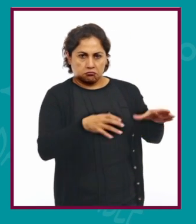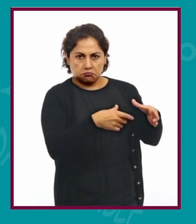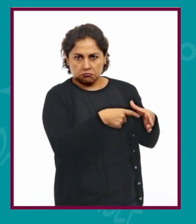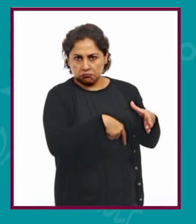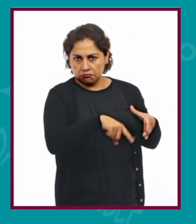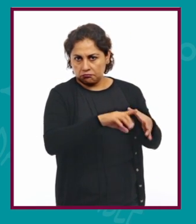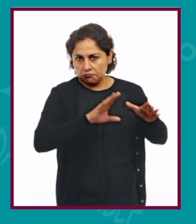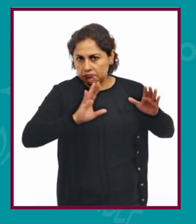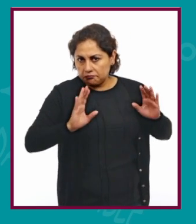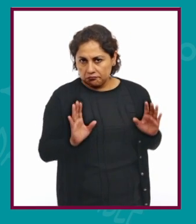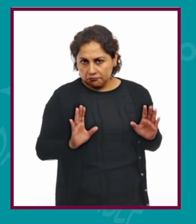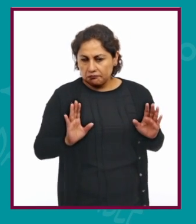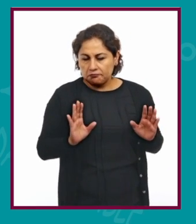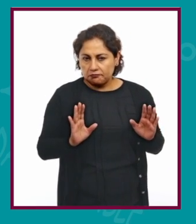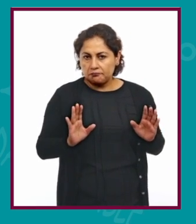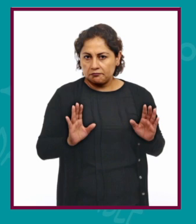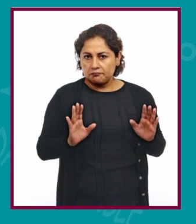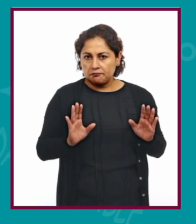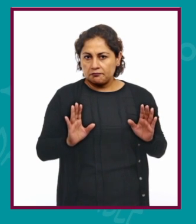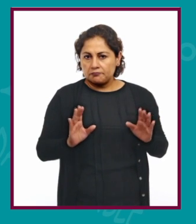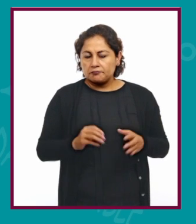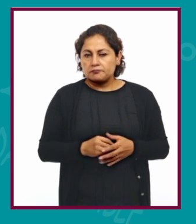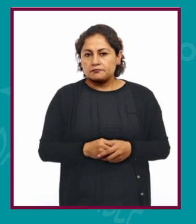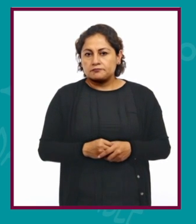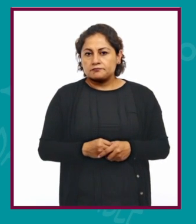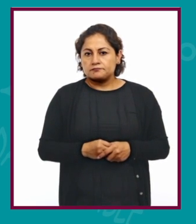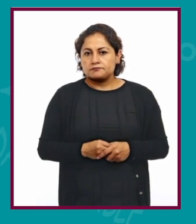sociedades puede ser algo que no